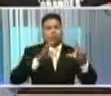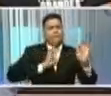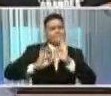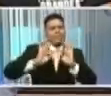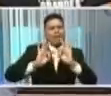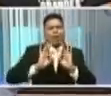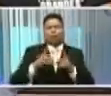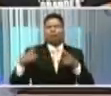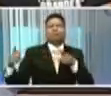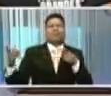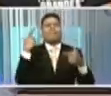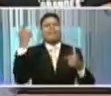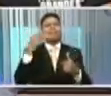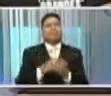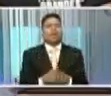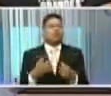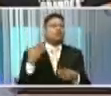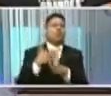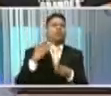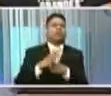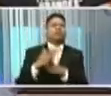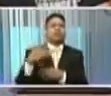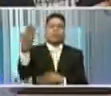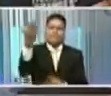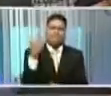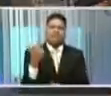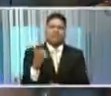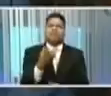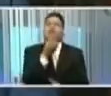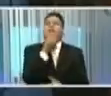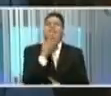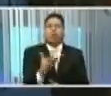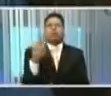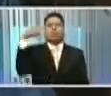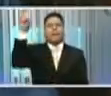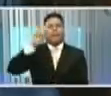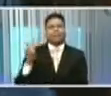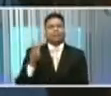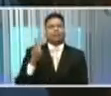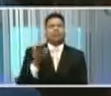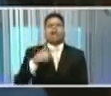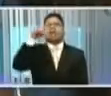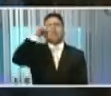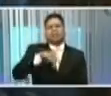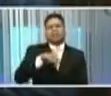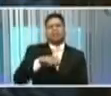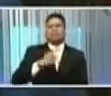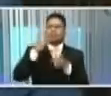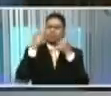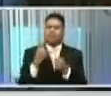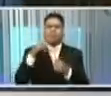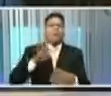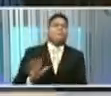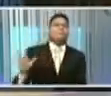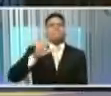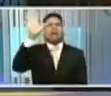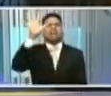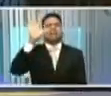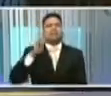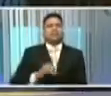venga y para que lo que venga sea bueno para el país. Y aquí va a seguir habiendo patria.